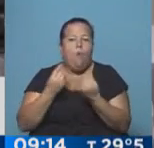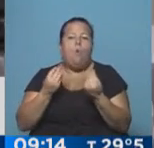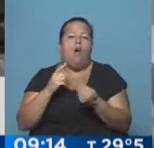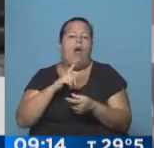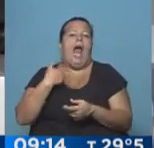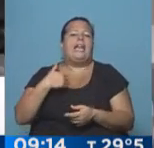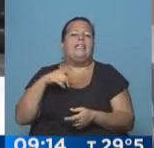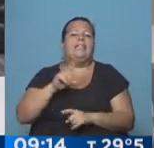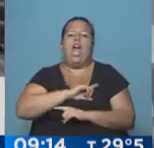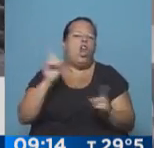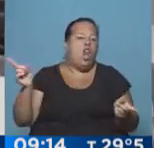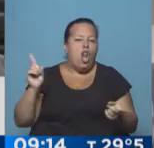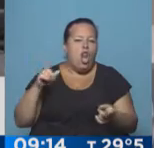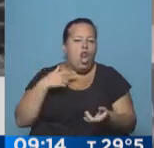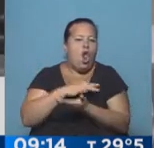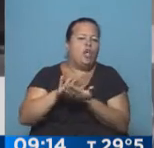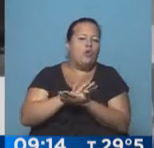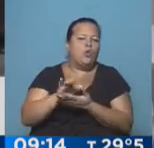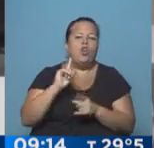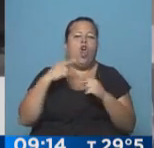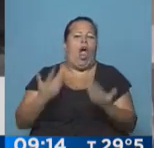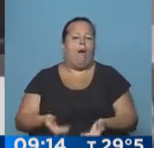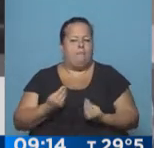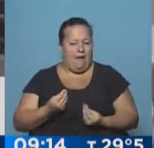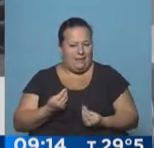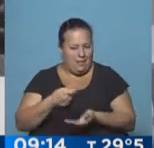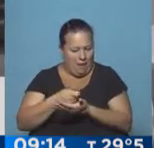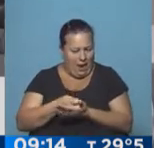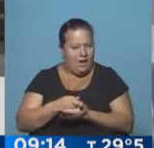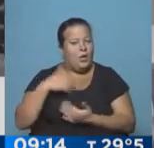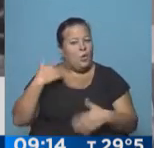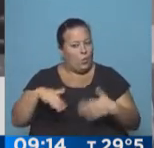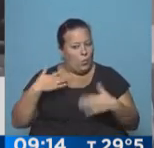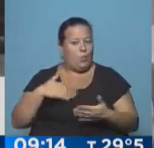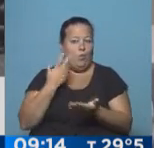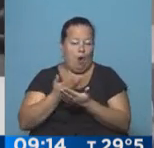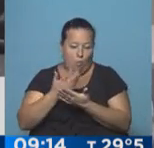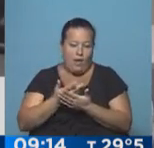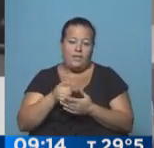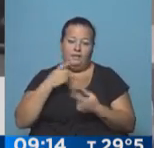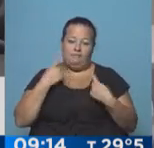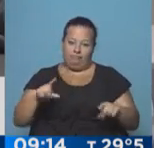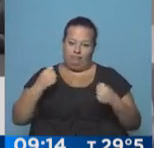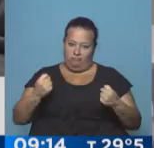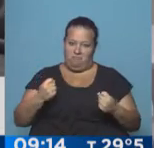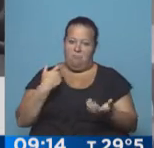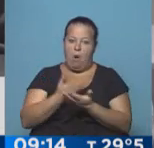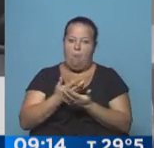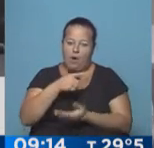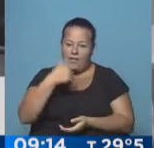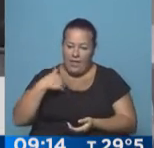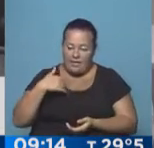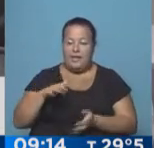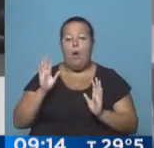para decir que argentina no está negociando no está dispuesta a pagar es muy fuerte la propuesta y muy ayudarle a que la propuesta que está haciendo